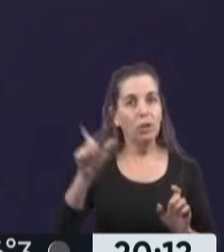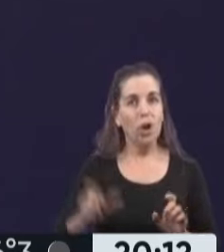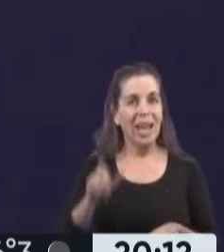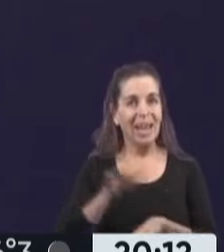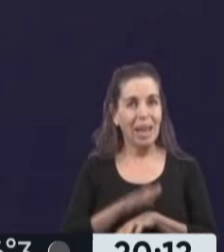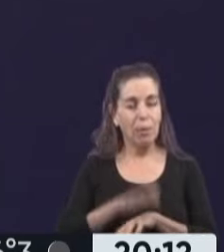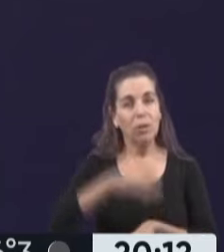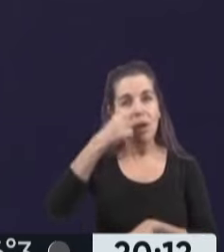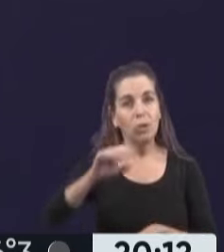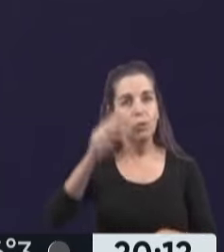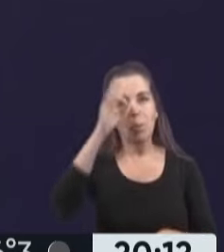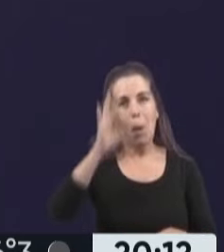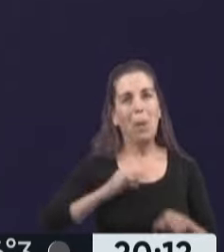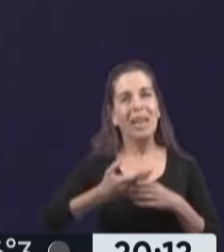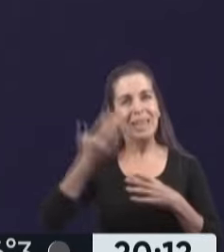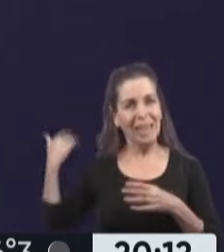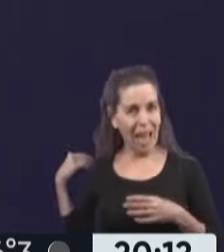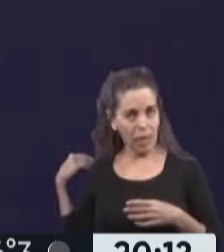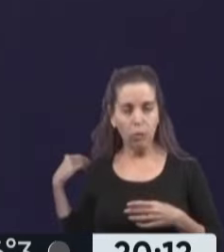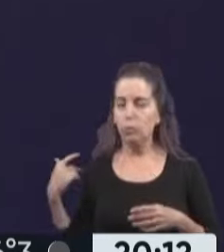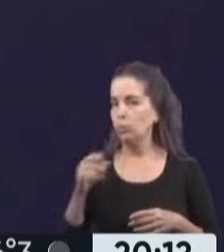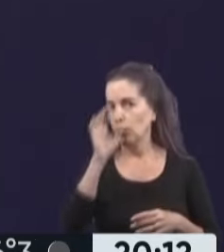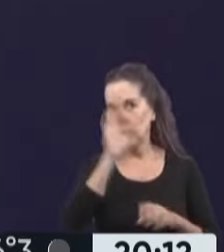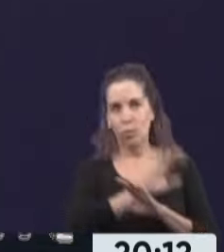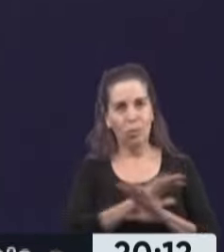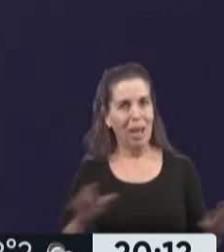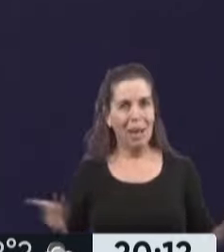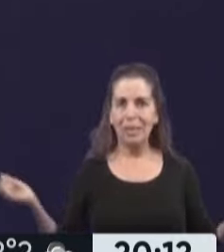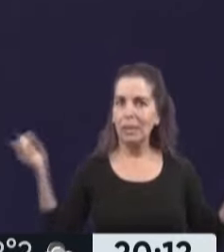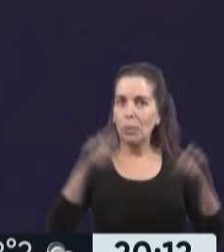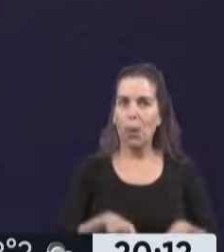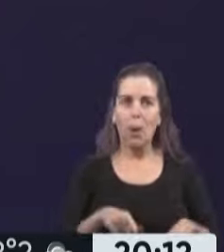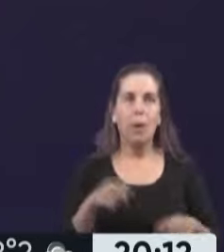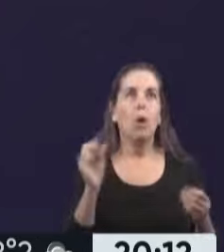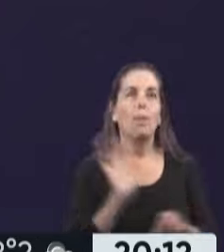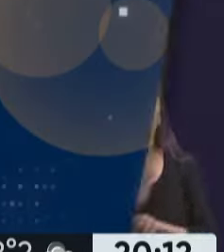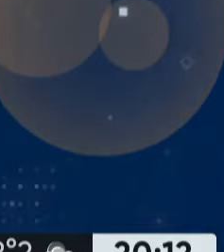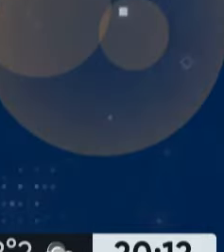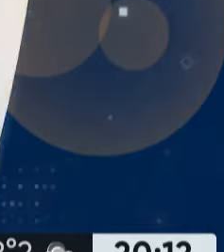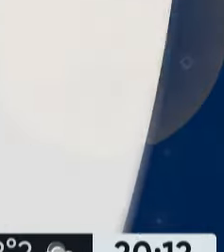últimos 20 años no van a ser de ninguna manera parte de la solución.